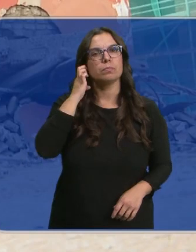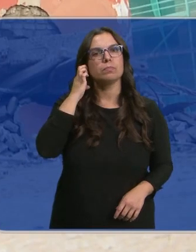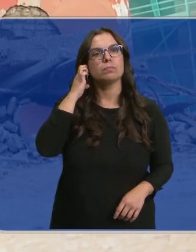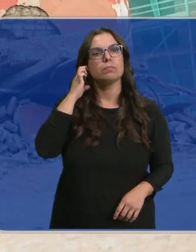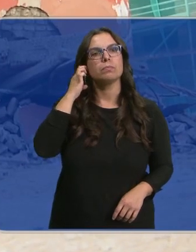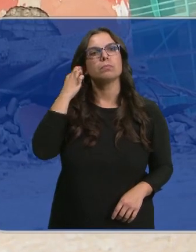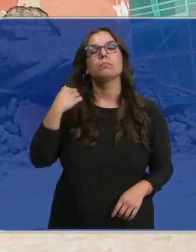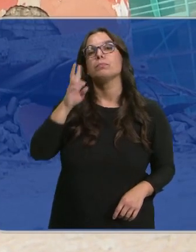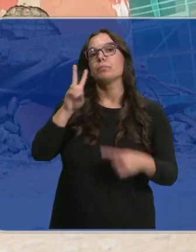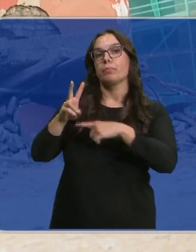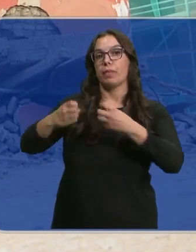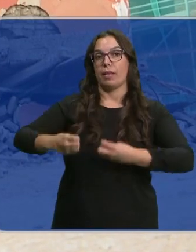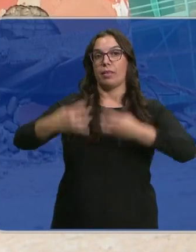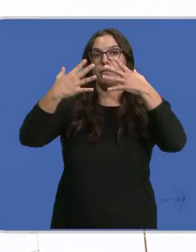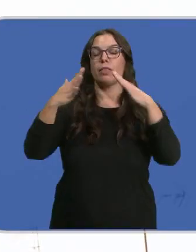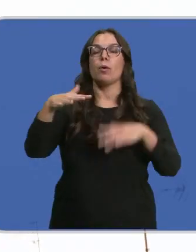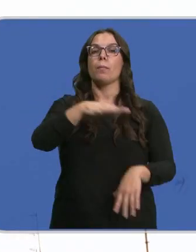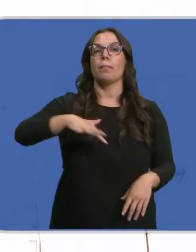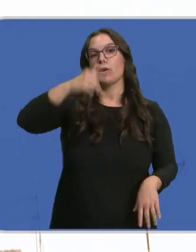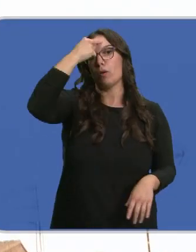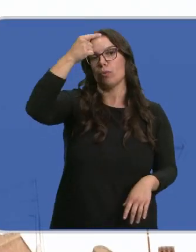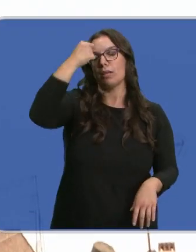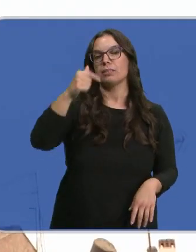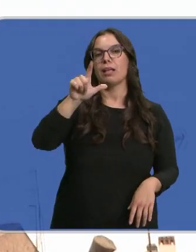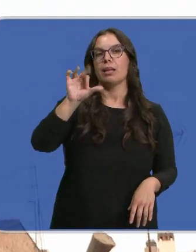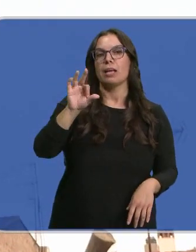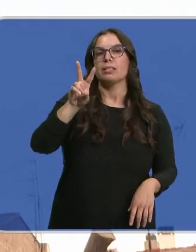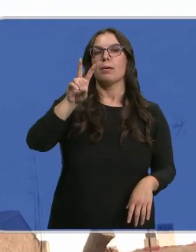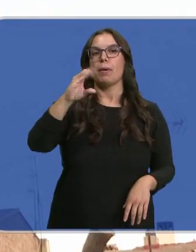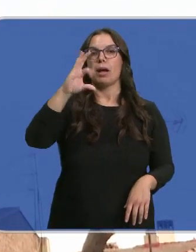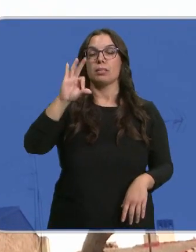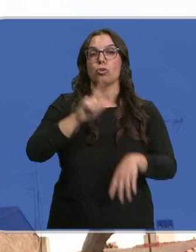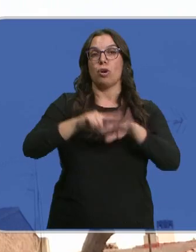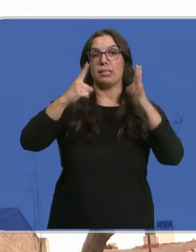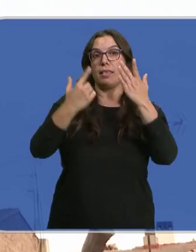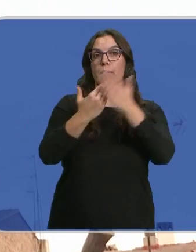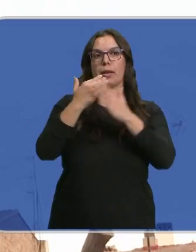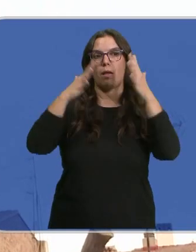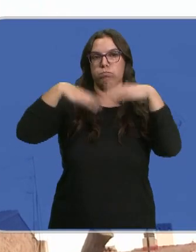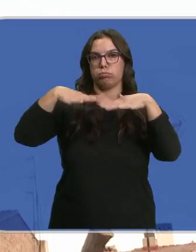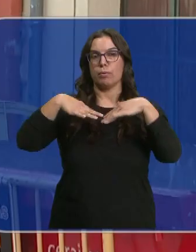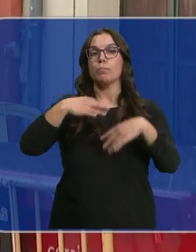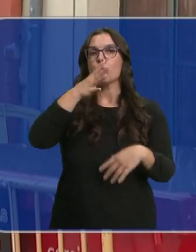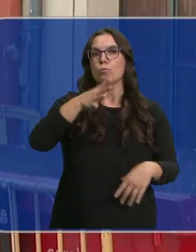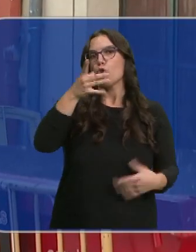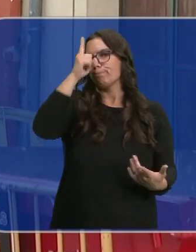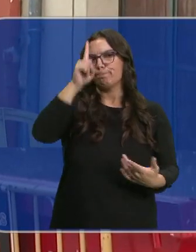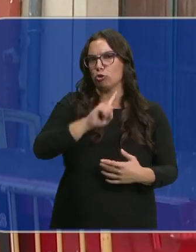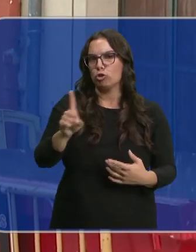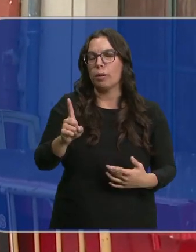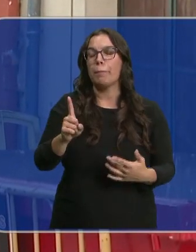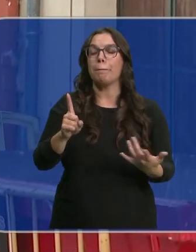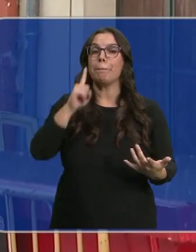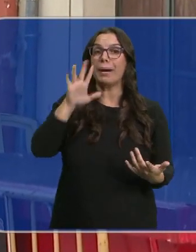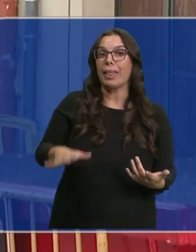Y así ha quedado un edificio situado en el barrio abulense de Las Vacas. En torno a las 6 de la mañana se ha derrumbado. Se desconocen las causas